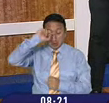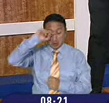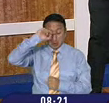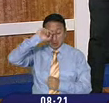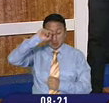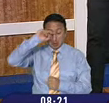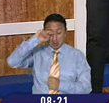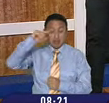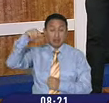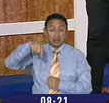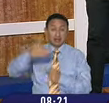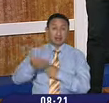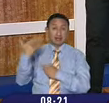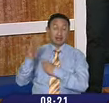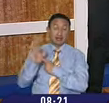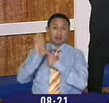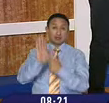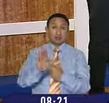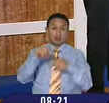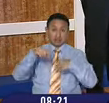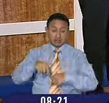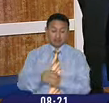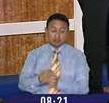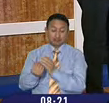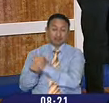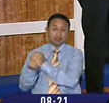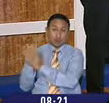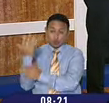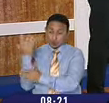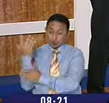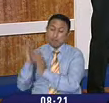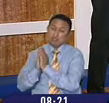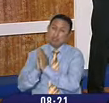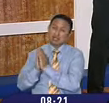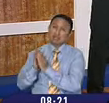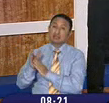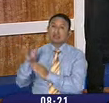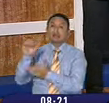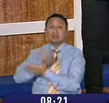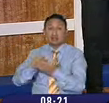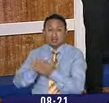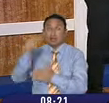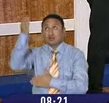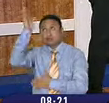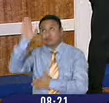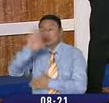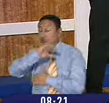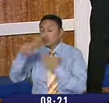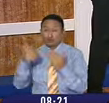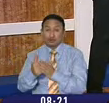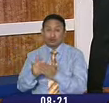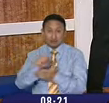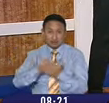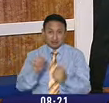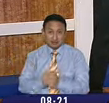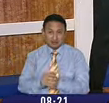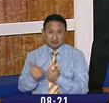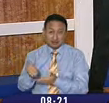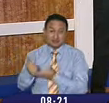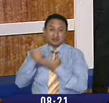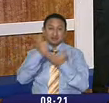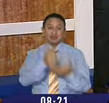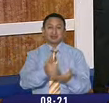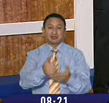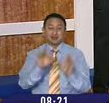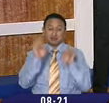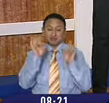nosotros lo presentamos, la velita hizo su trabajo, pues las invocaciones a San Cuchito, a San Roberto, a San Todos hicieron